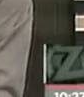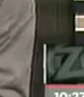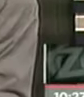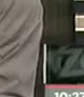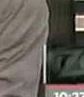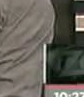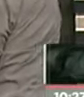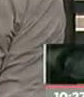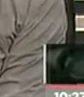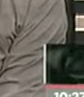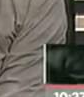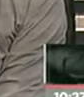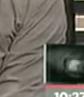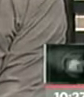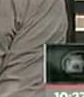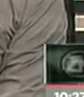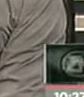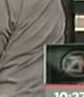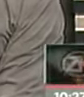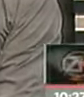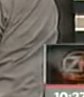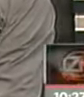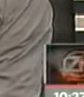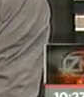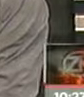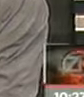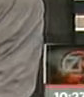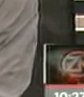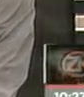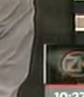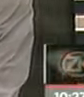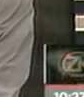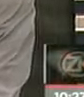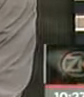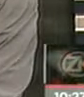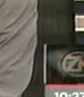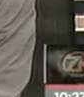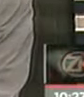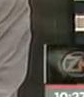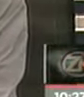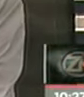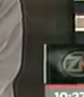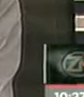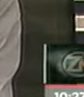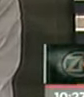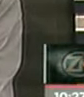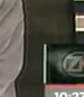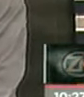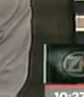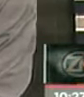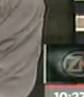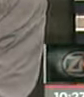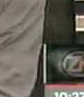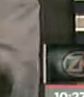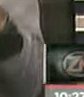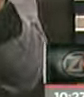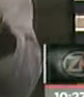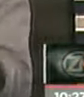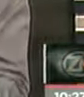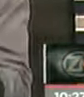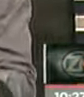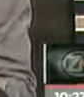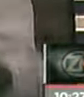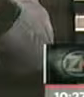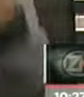el discurso en donde muestra, en un análisis concreto de la realidad concreta, las sanciones y los efectos devastadores para